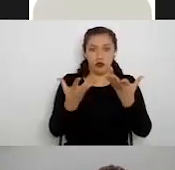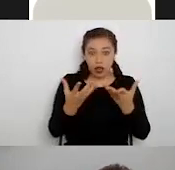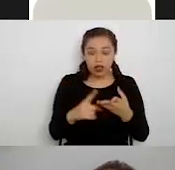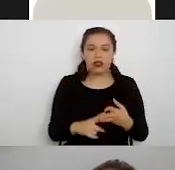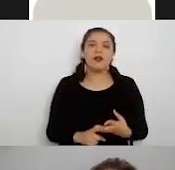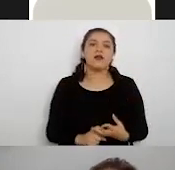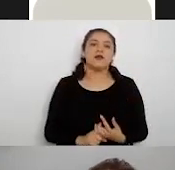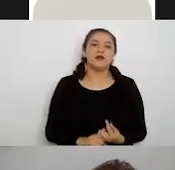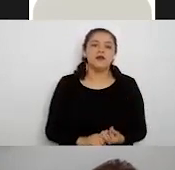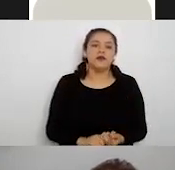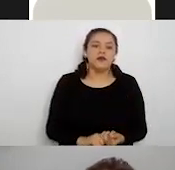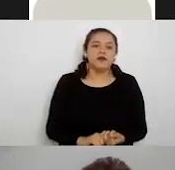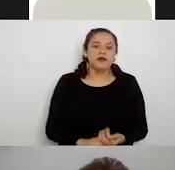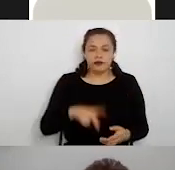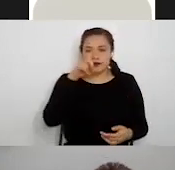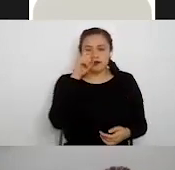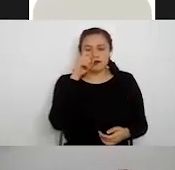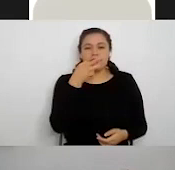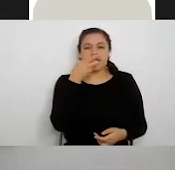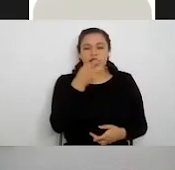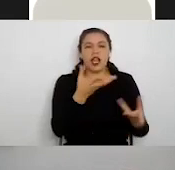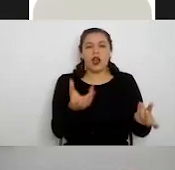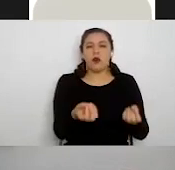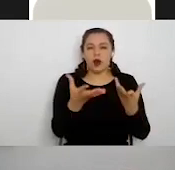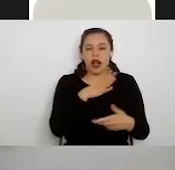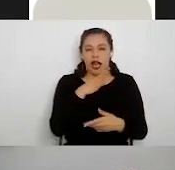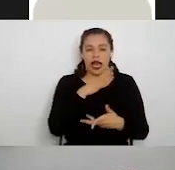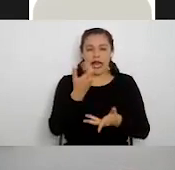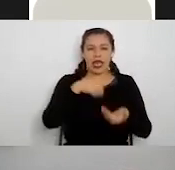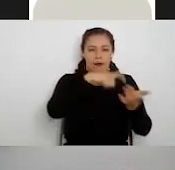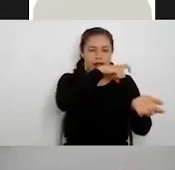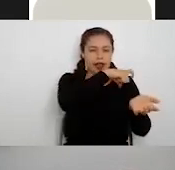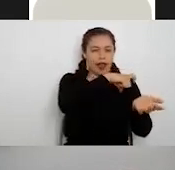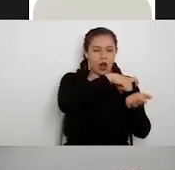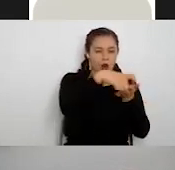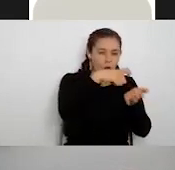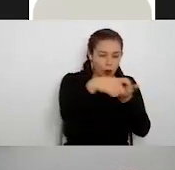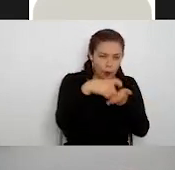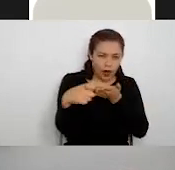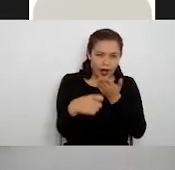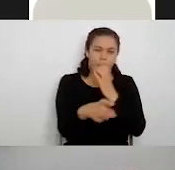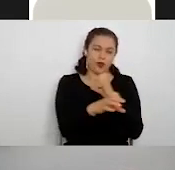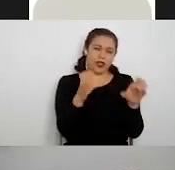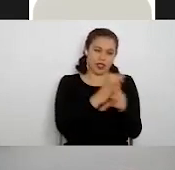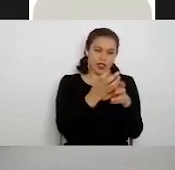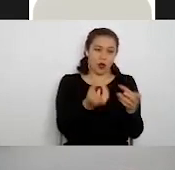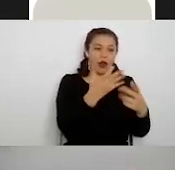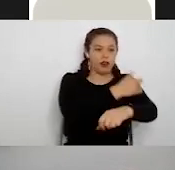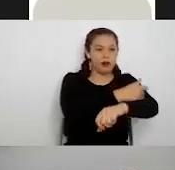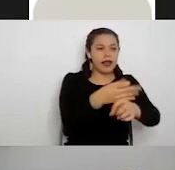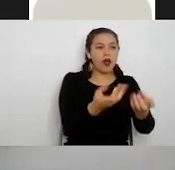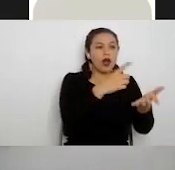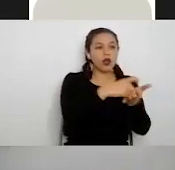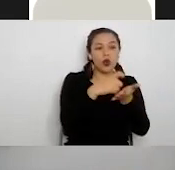te dicen mucho de la disposición, en el caso del consumo de las familias, a comprar bienes, a